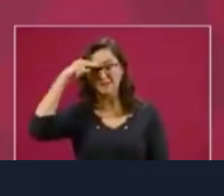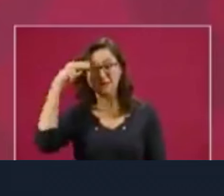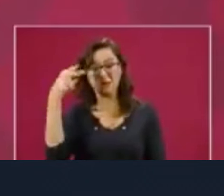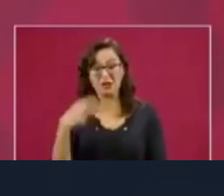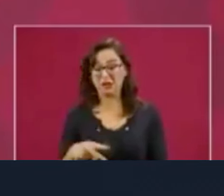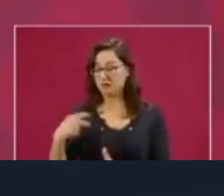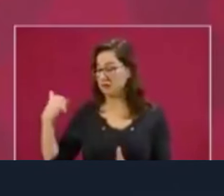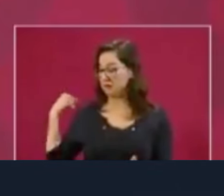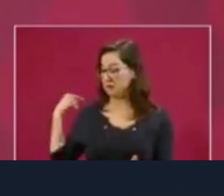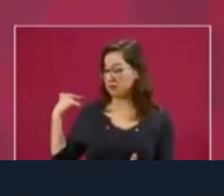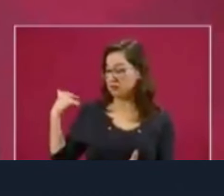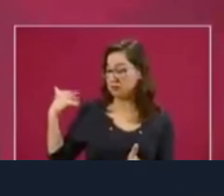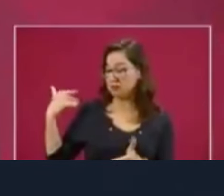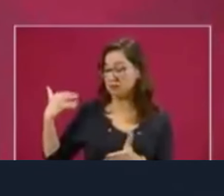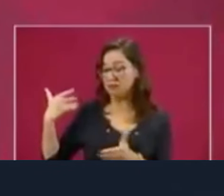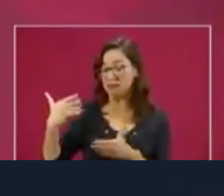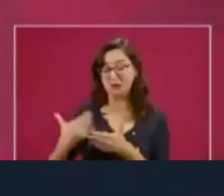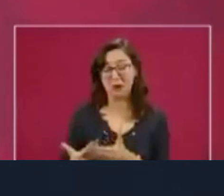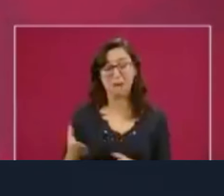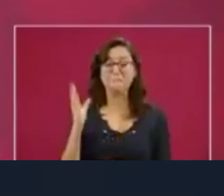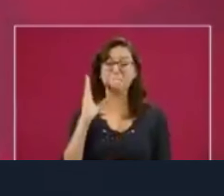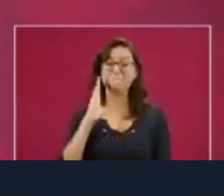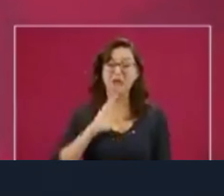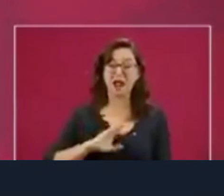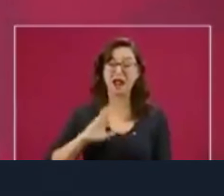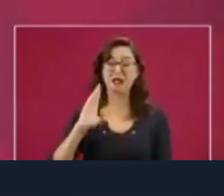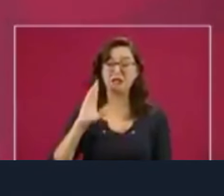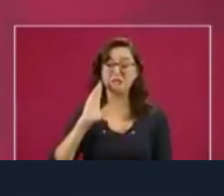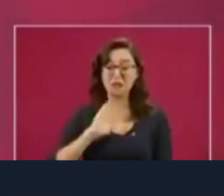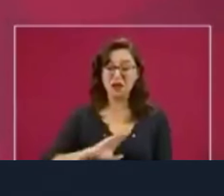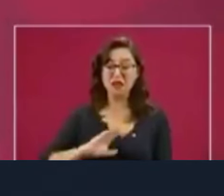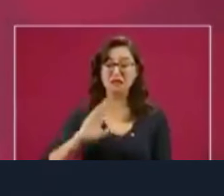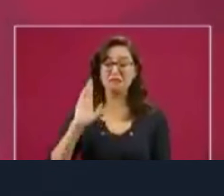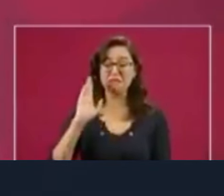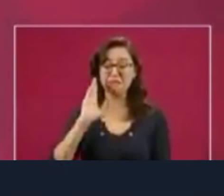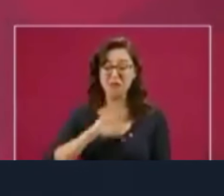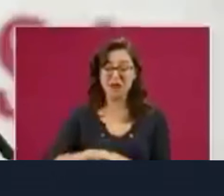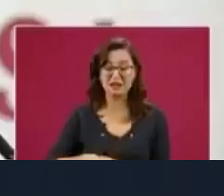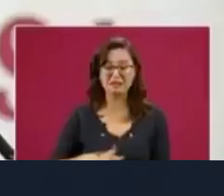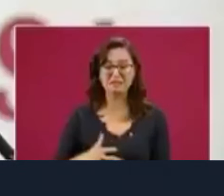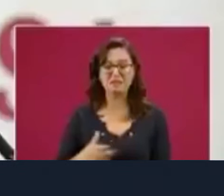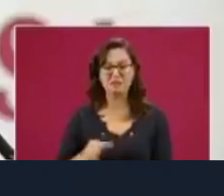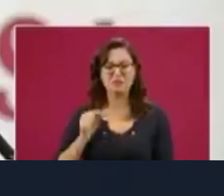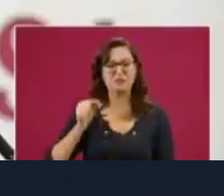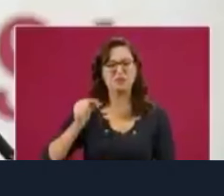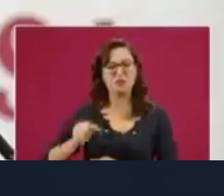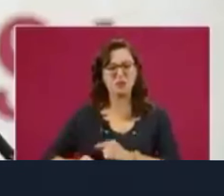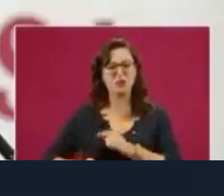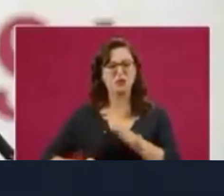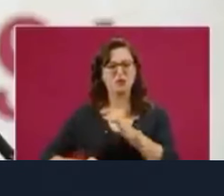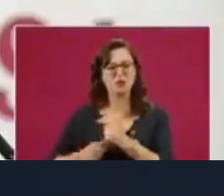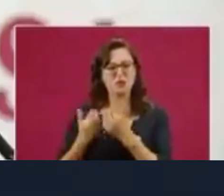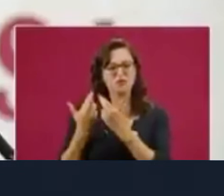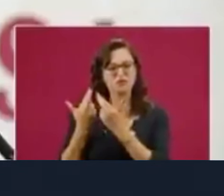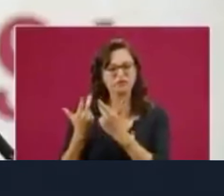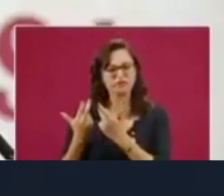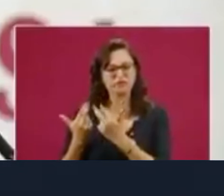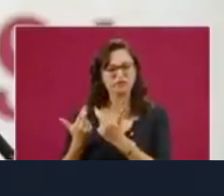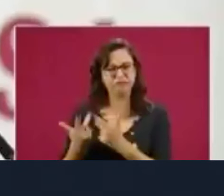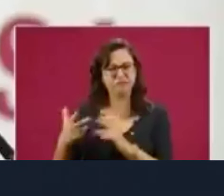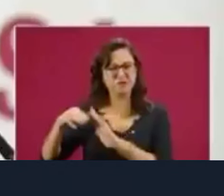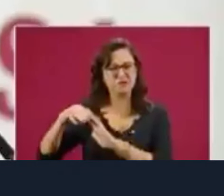d cómo sí fue degradando